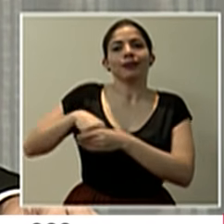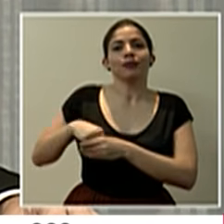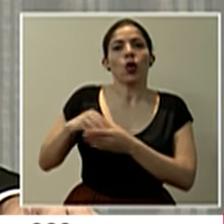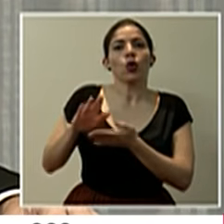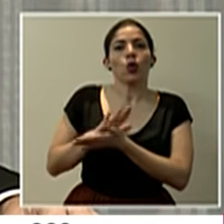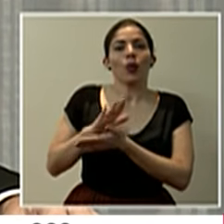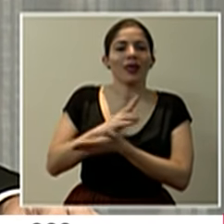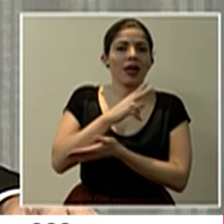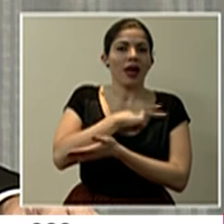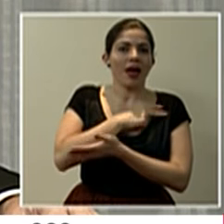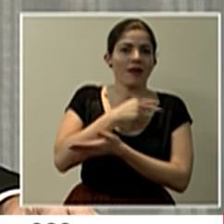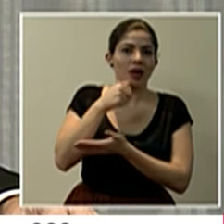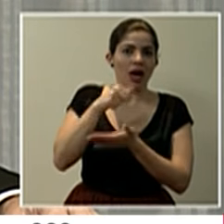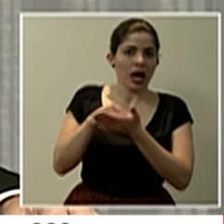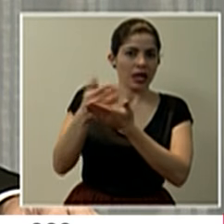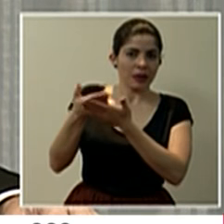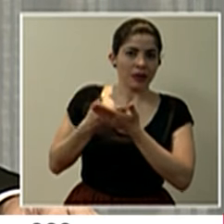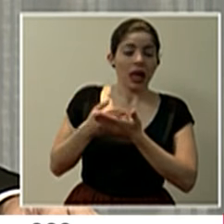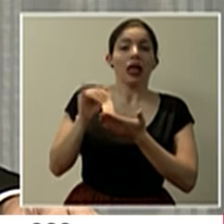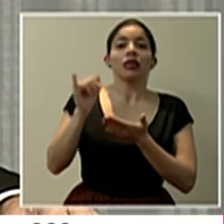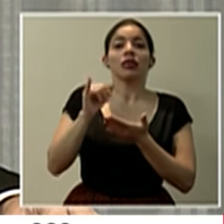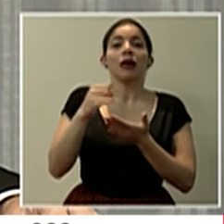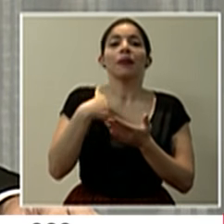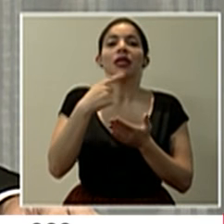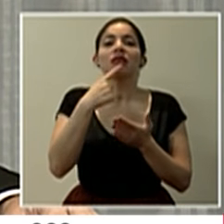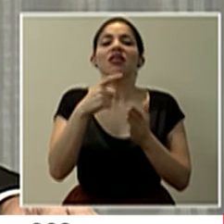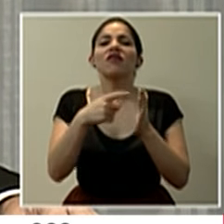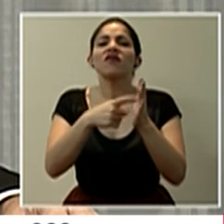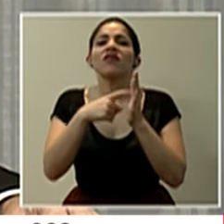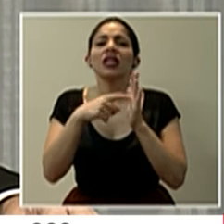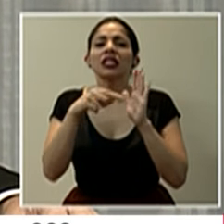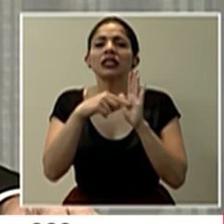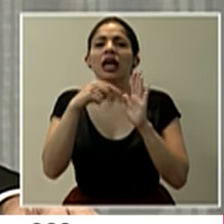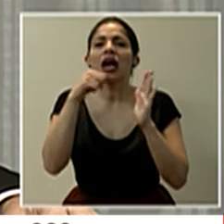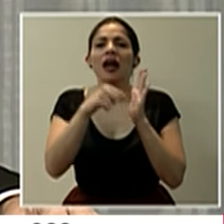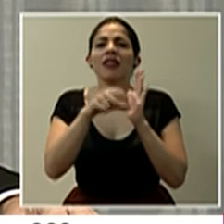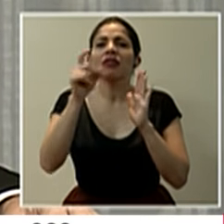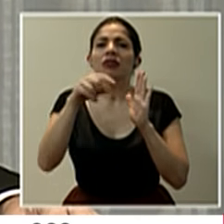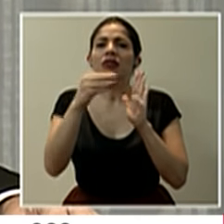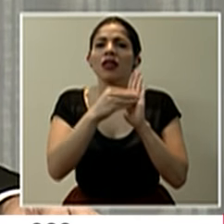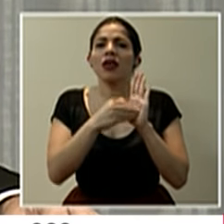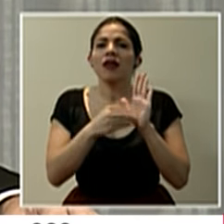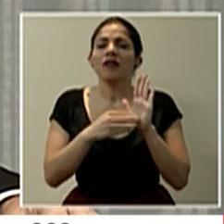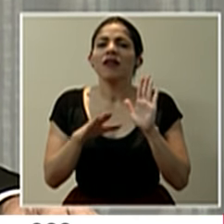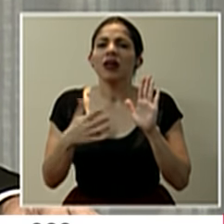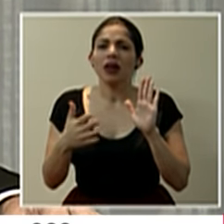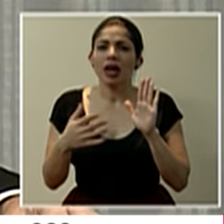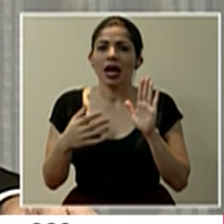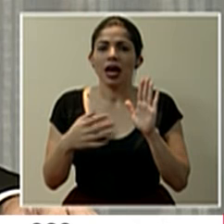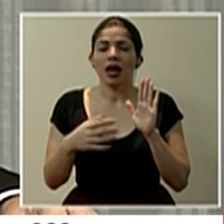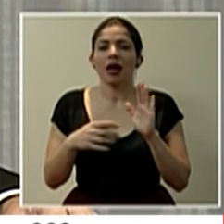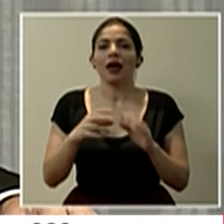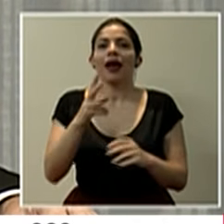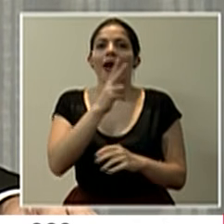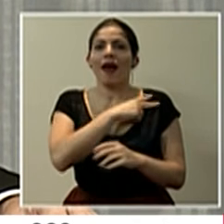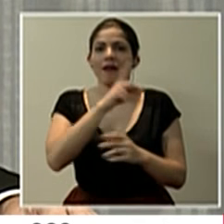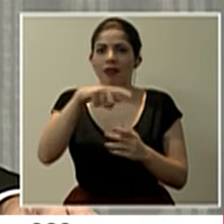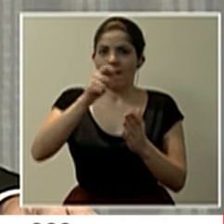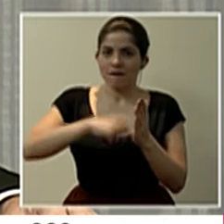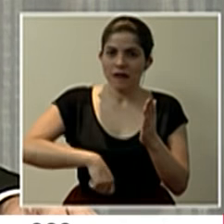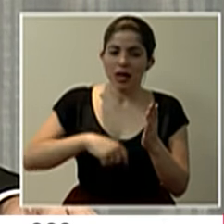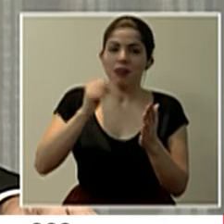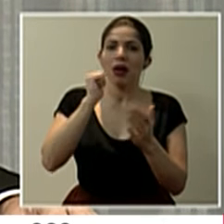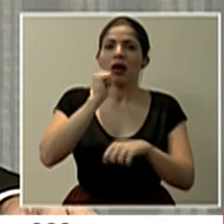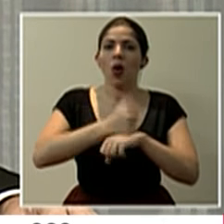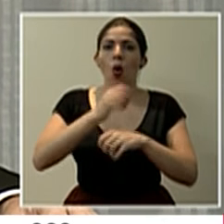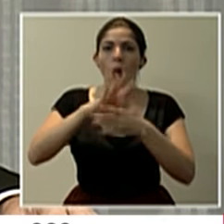del patrono. También publicamos cuáles son los requisitos que debe tener ese documento. Lo debe firmar el patrono, debe establecer el